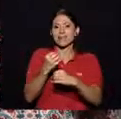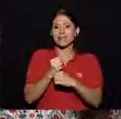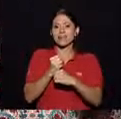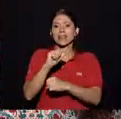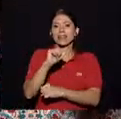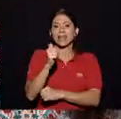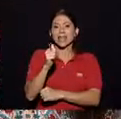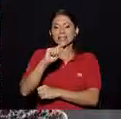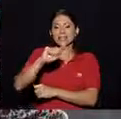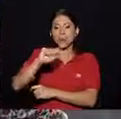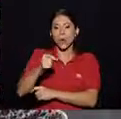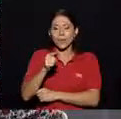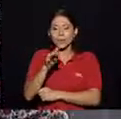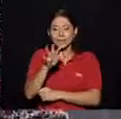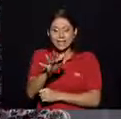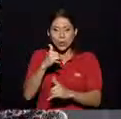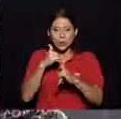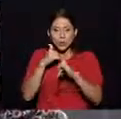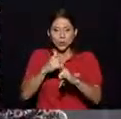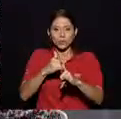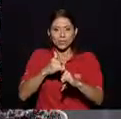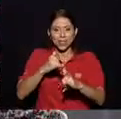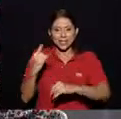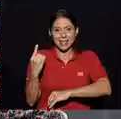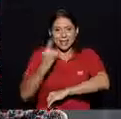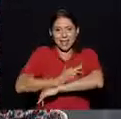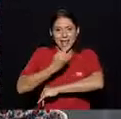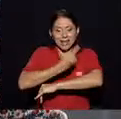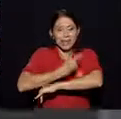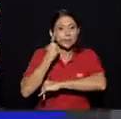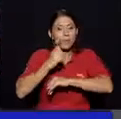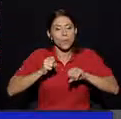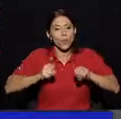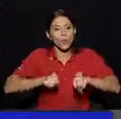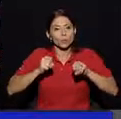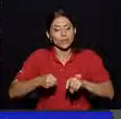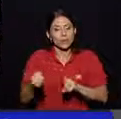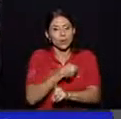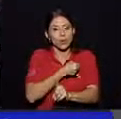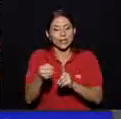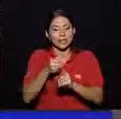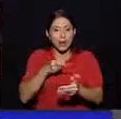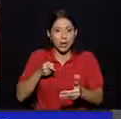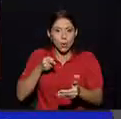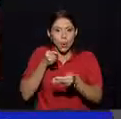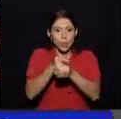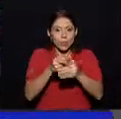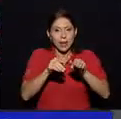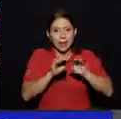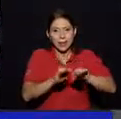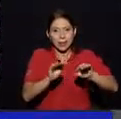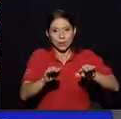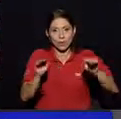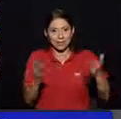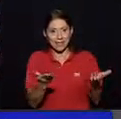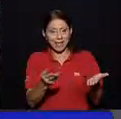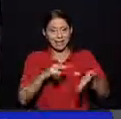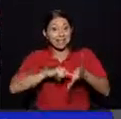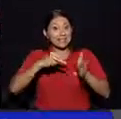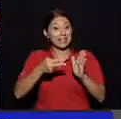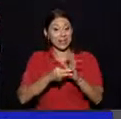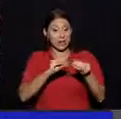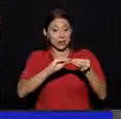10,5 denuncias diarias por posible violencia contra personas menores de edad, lo cual quiere decir que